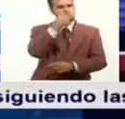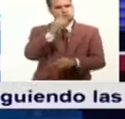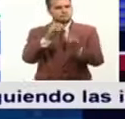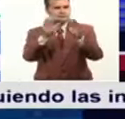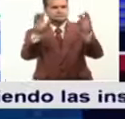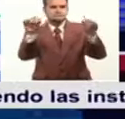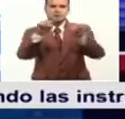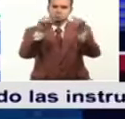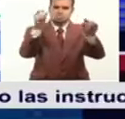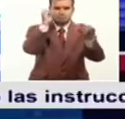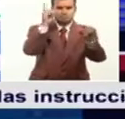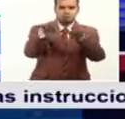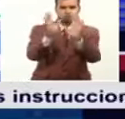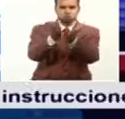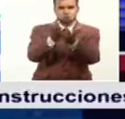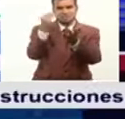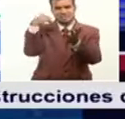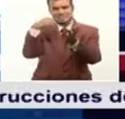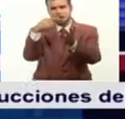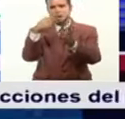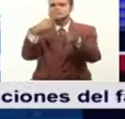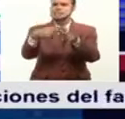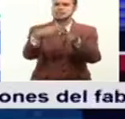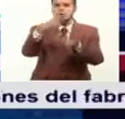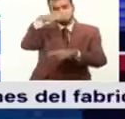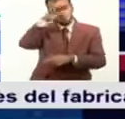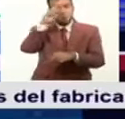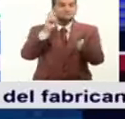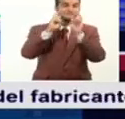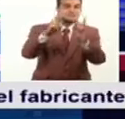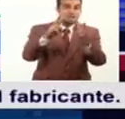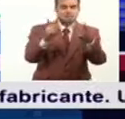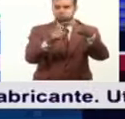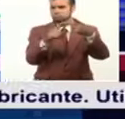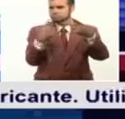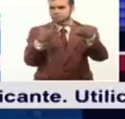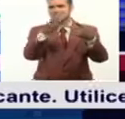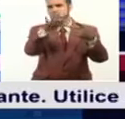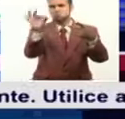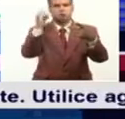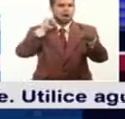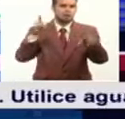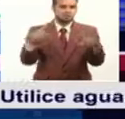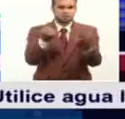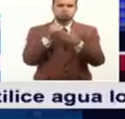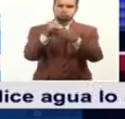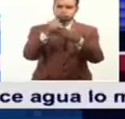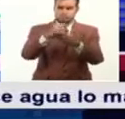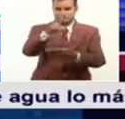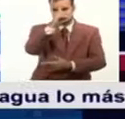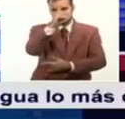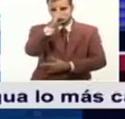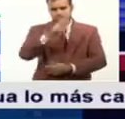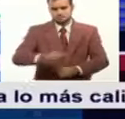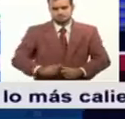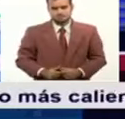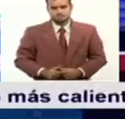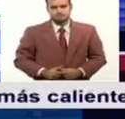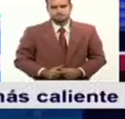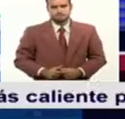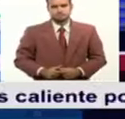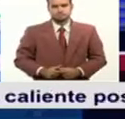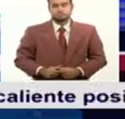a través de las etiquetas Cuba por la Vida y 58 aniversario colaboración médica. En esta